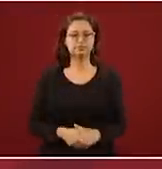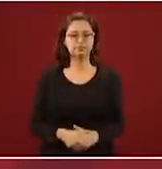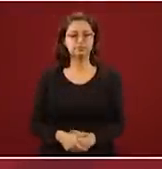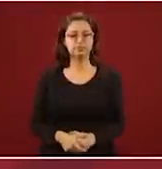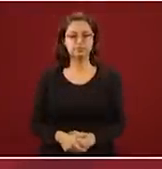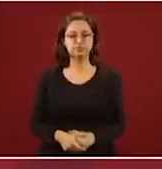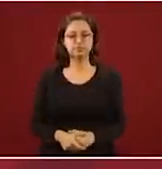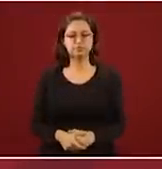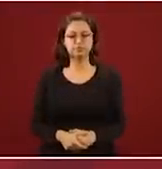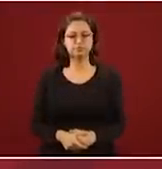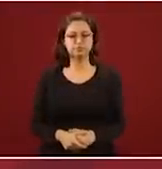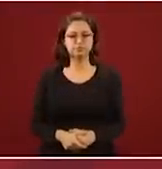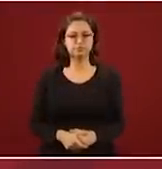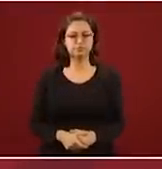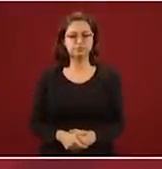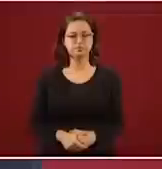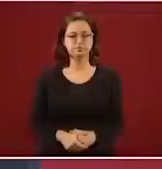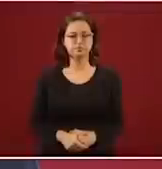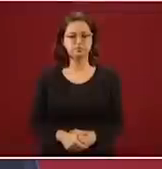Es